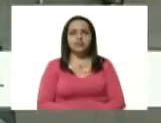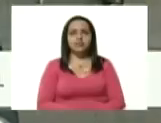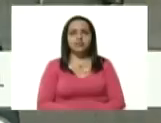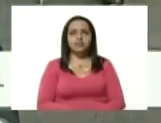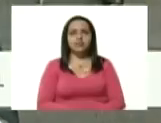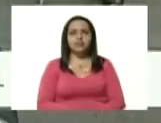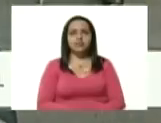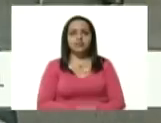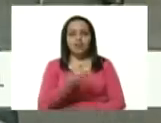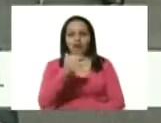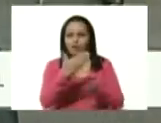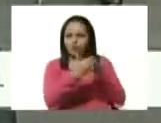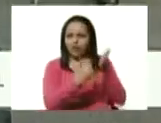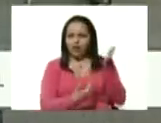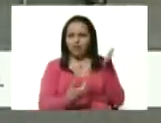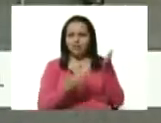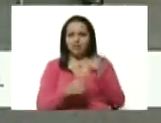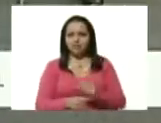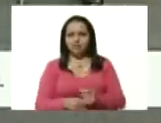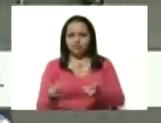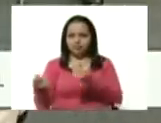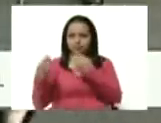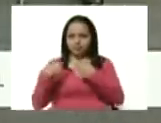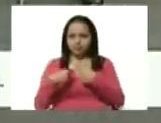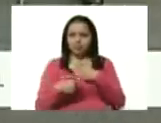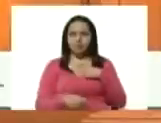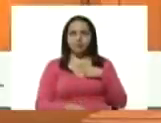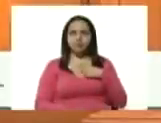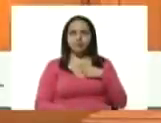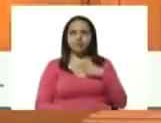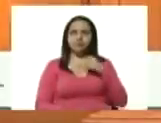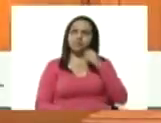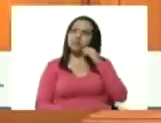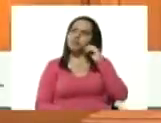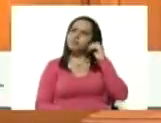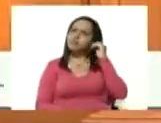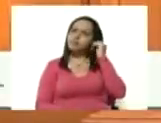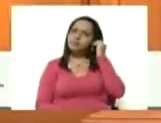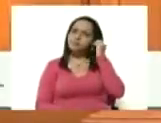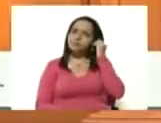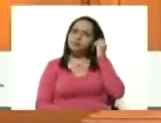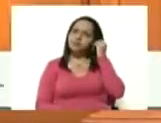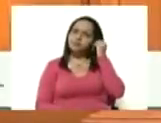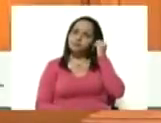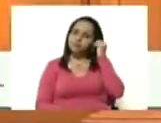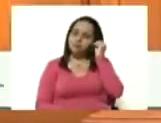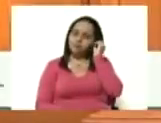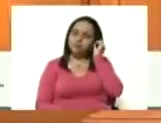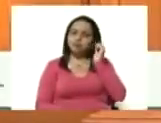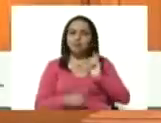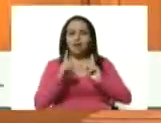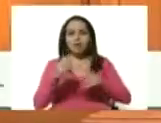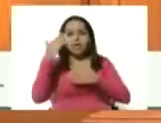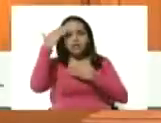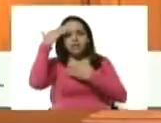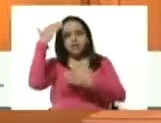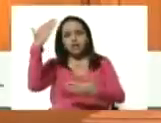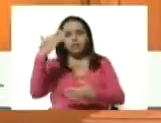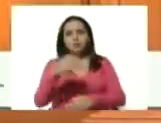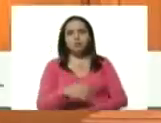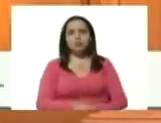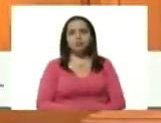una carta por ahí, Mar, que me dijo Charles. Voy a recogerla. Igualmente saludo a esta,